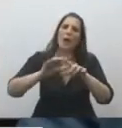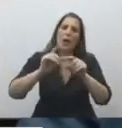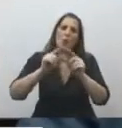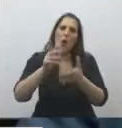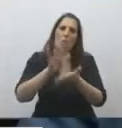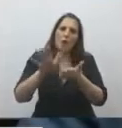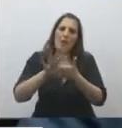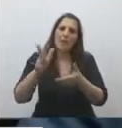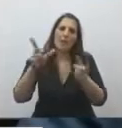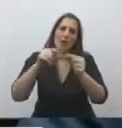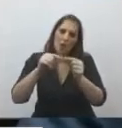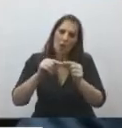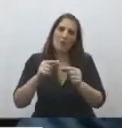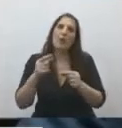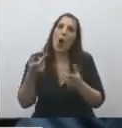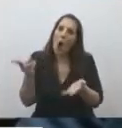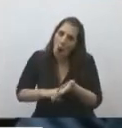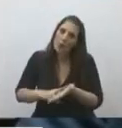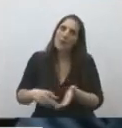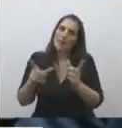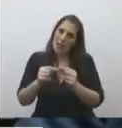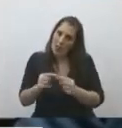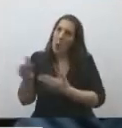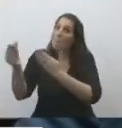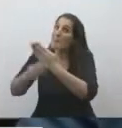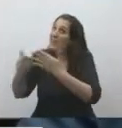tan entusiasmada en la defensa